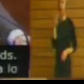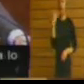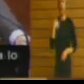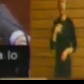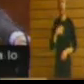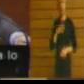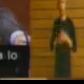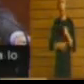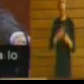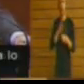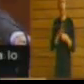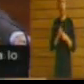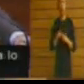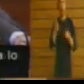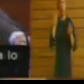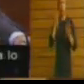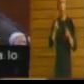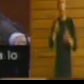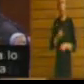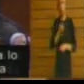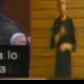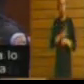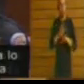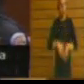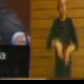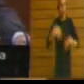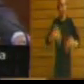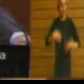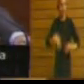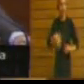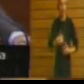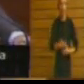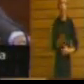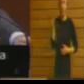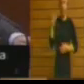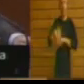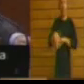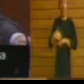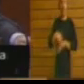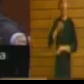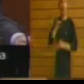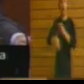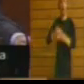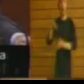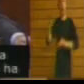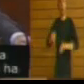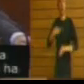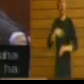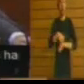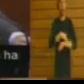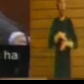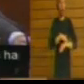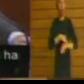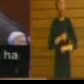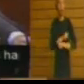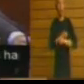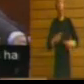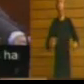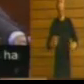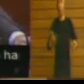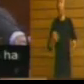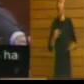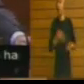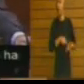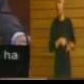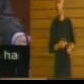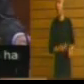legislatura de la educación, y basta que si lo ha sido. Salgamos a la calle y preguntemos qué es lo peor que ha hecho este gobierno, aparte de subir los impuestos